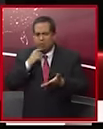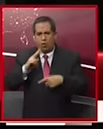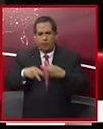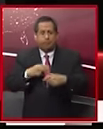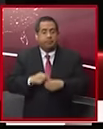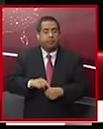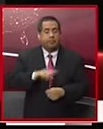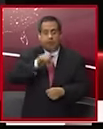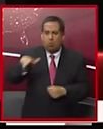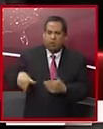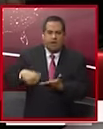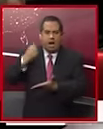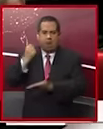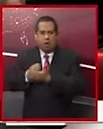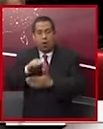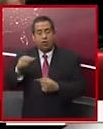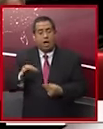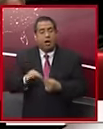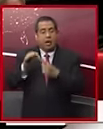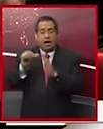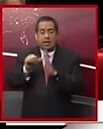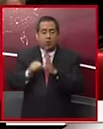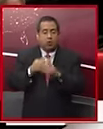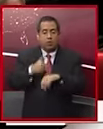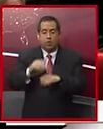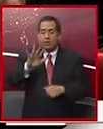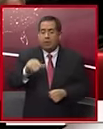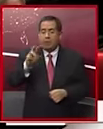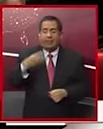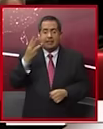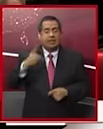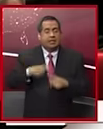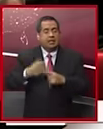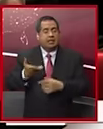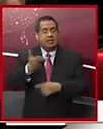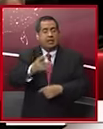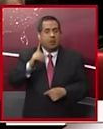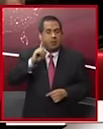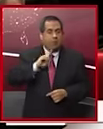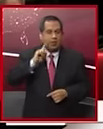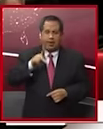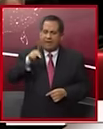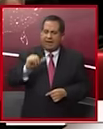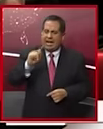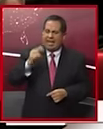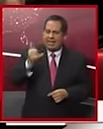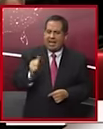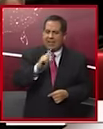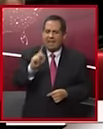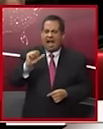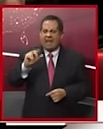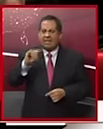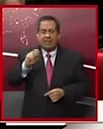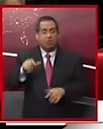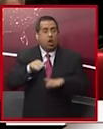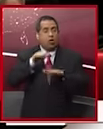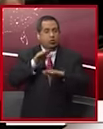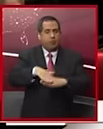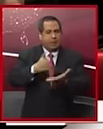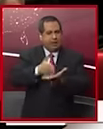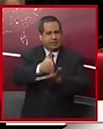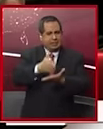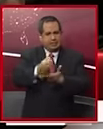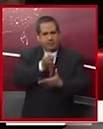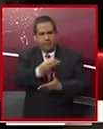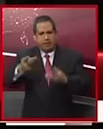y posteriormente fue aprobada una reserva al artículo 53 presentada por la diputada Katia de Artigues, relativa a la accesibilidad